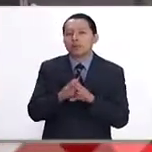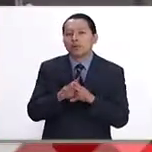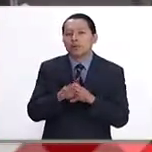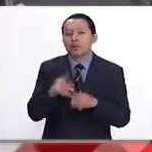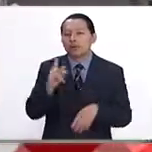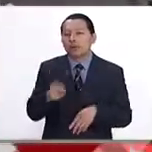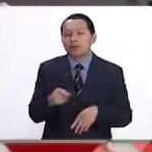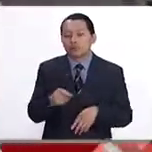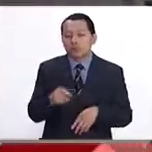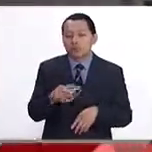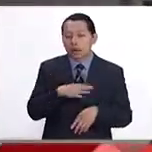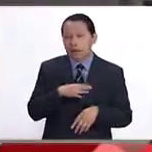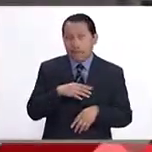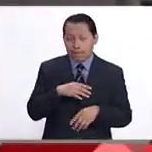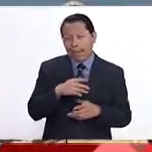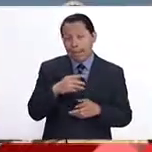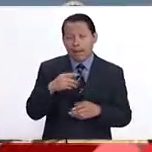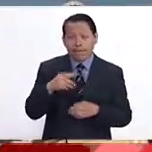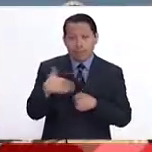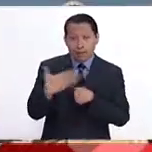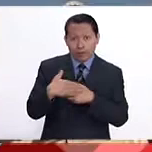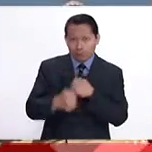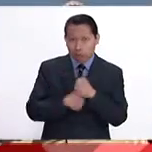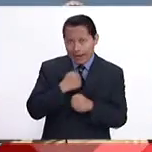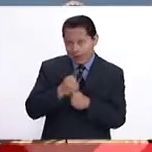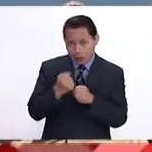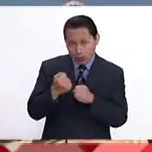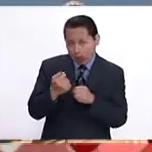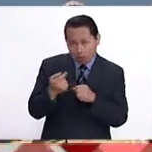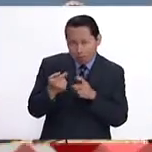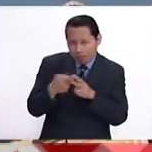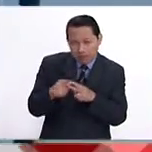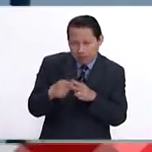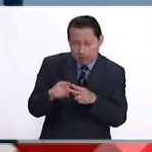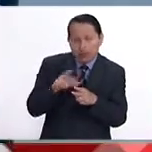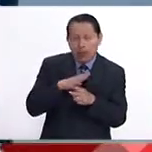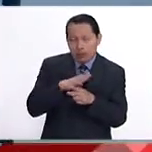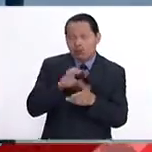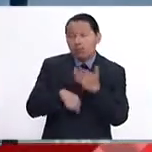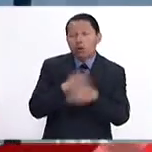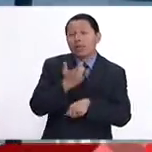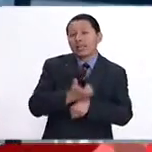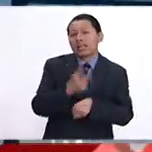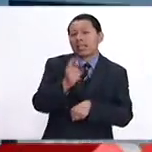los primeros meses del año. En el caso de Estados Unidos habrá una